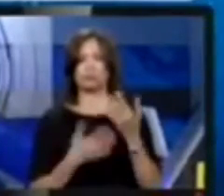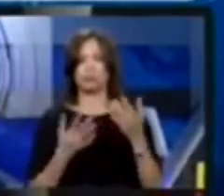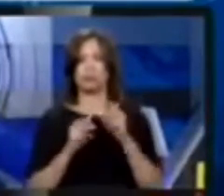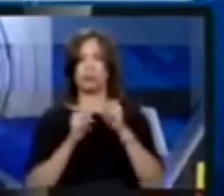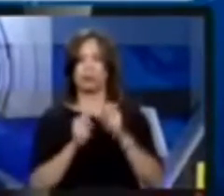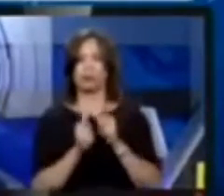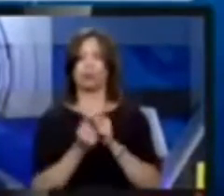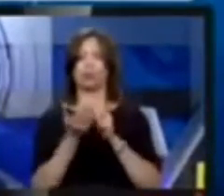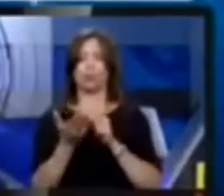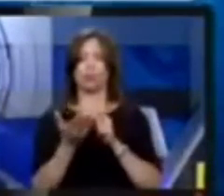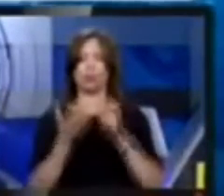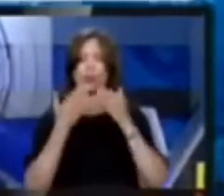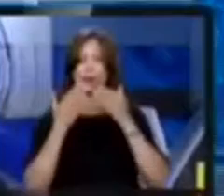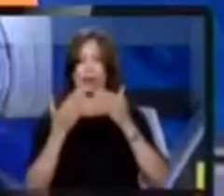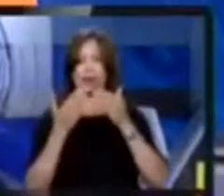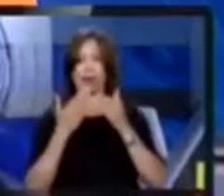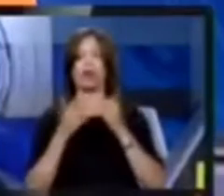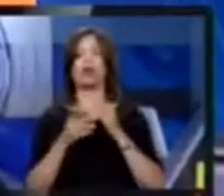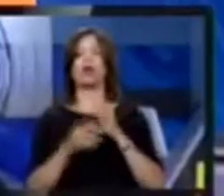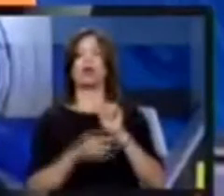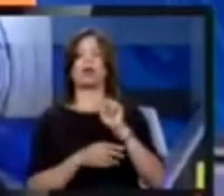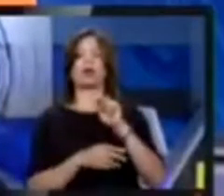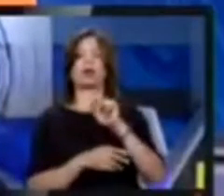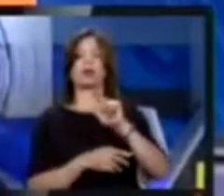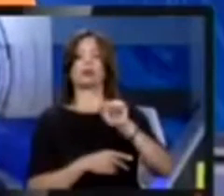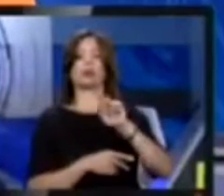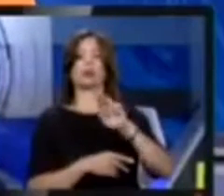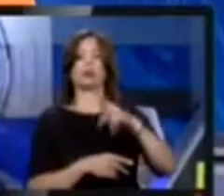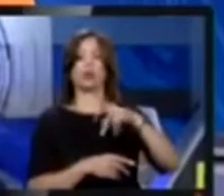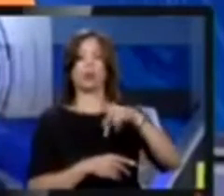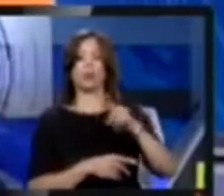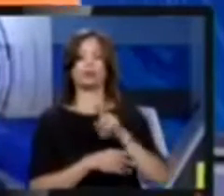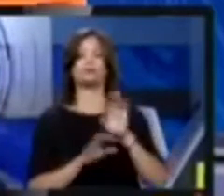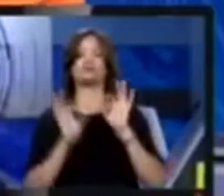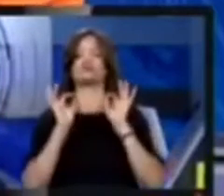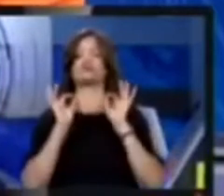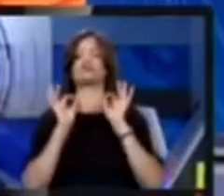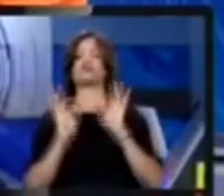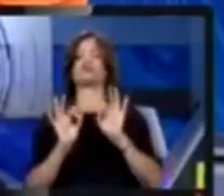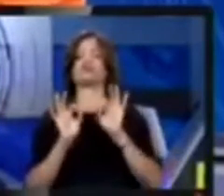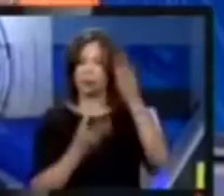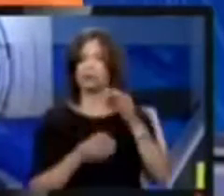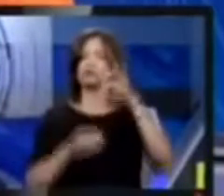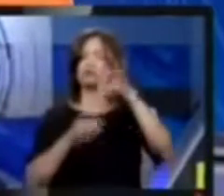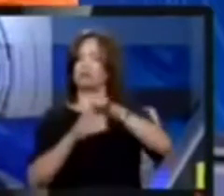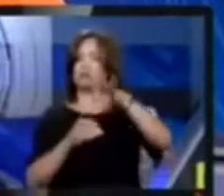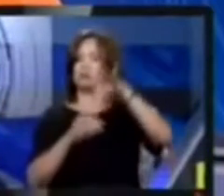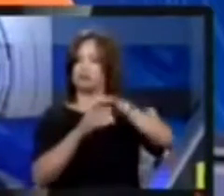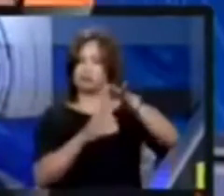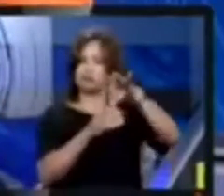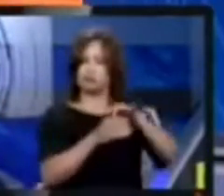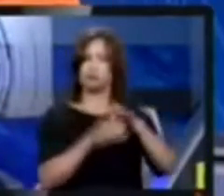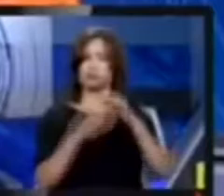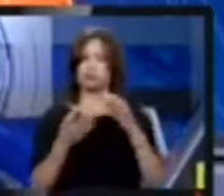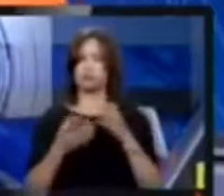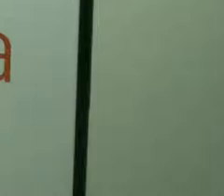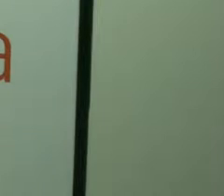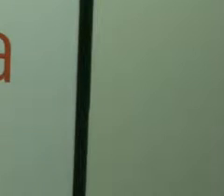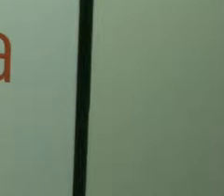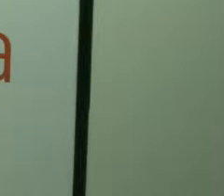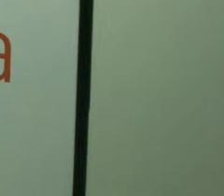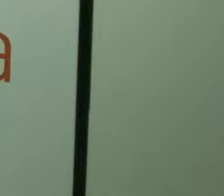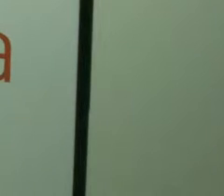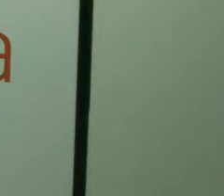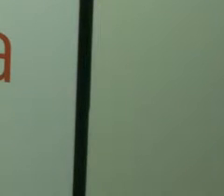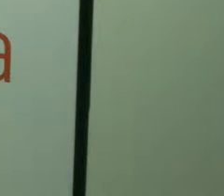Regreso contigo a los estudios. Gracias, muchísimas gracias a Ana López, excelente. Primera emisión por votación, partido